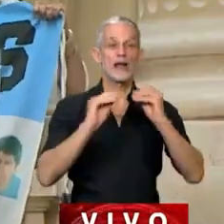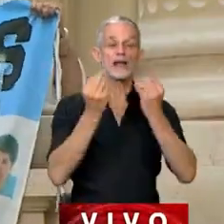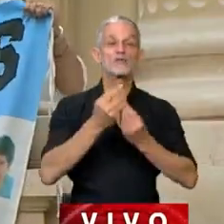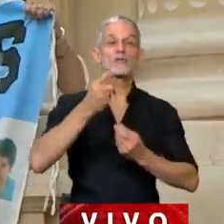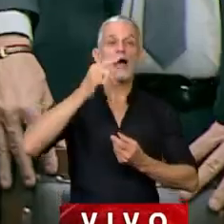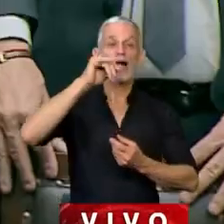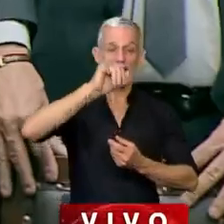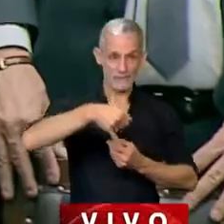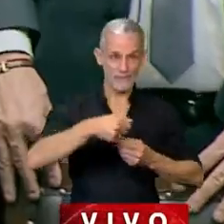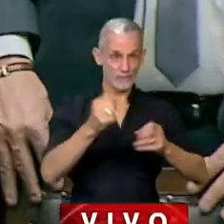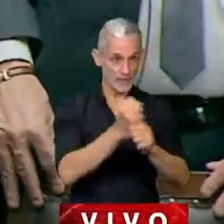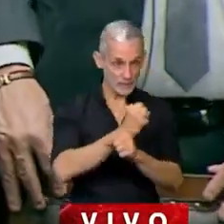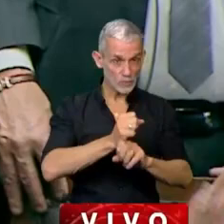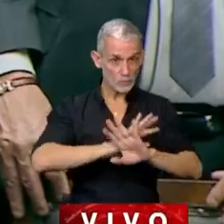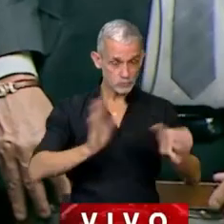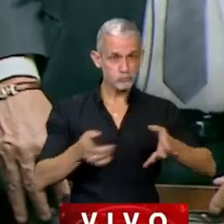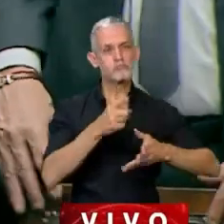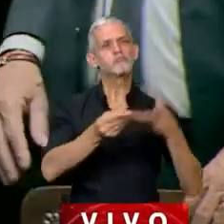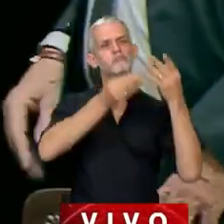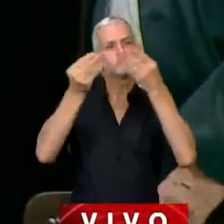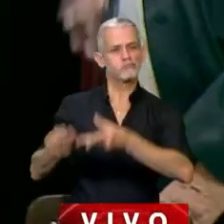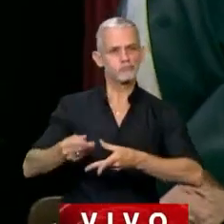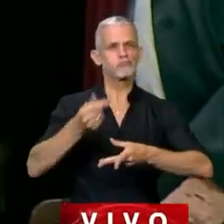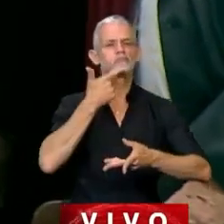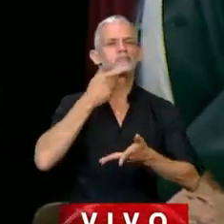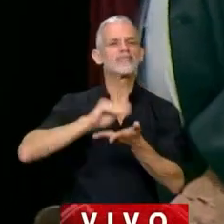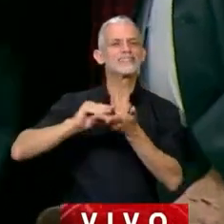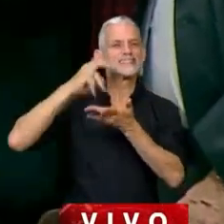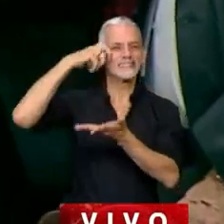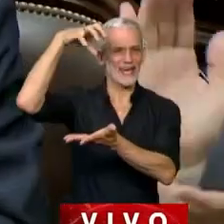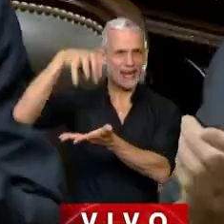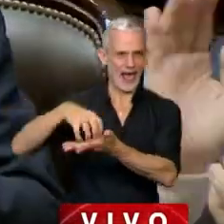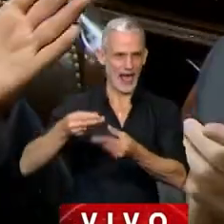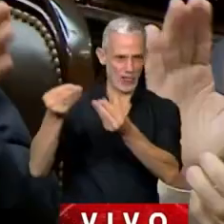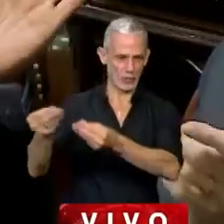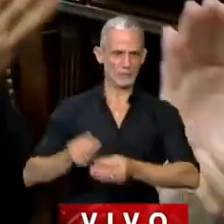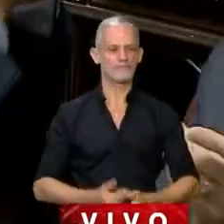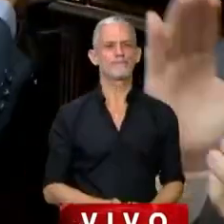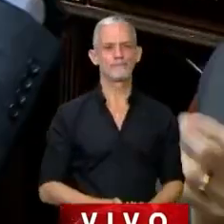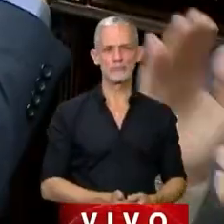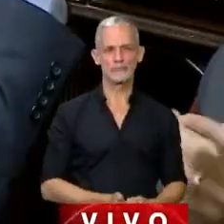Resulta afirmativa, se comunicará al Honorable Senado de la Nación.